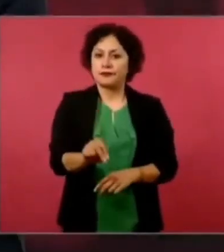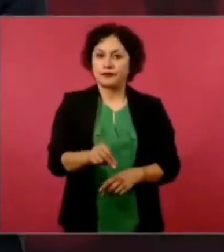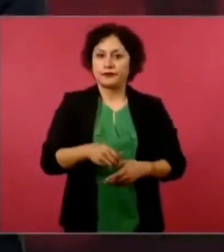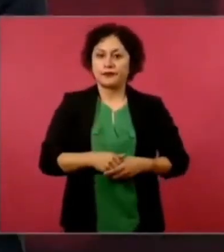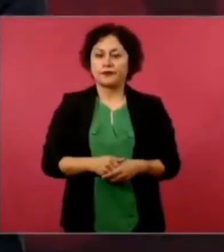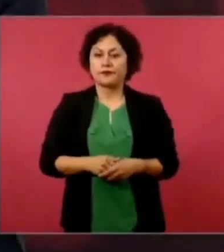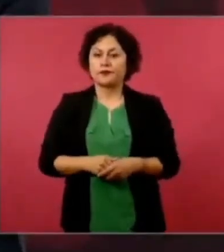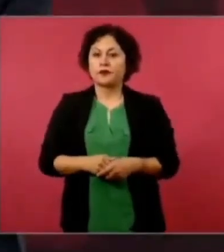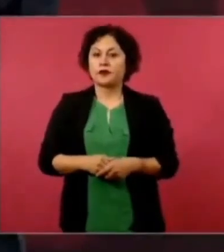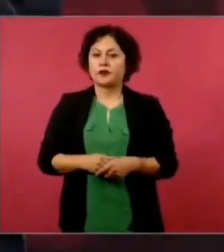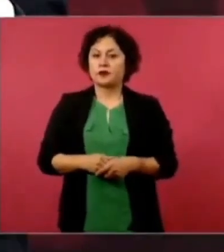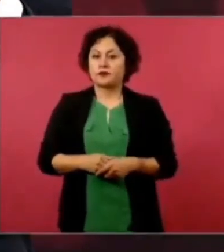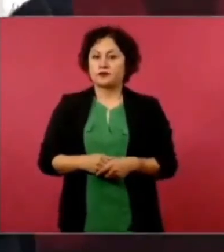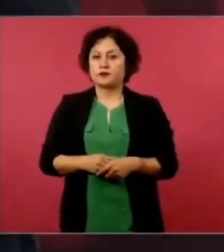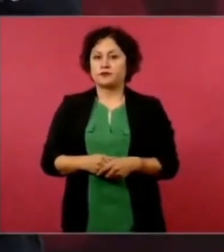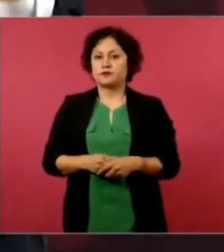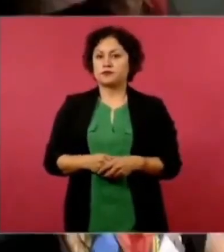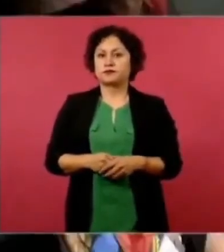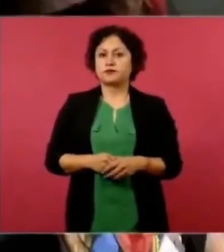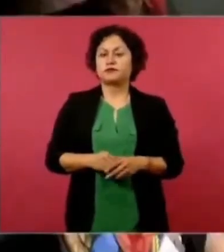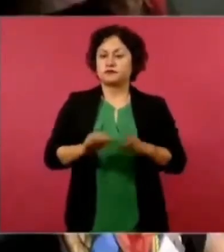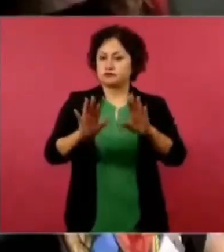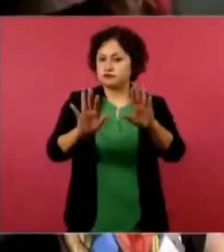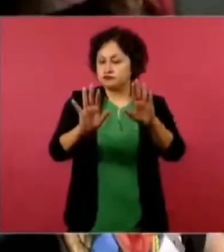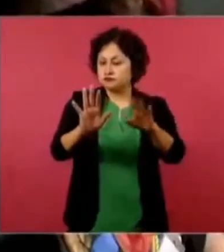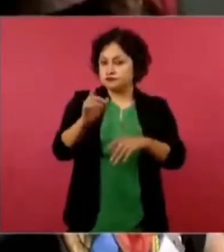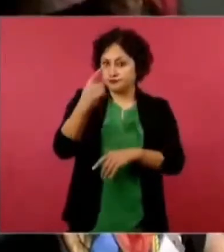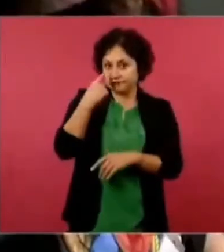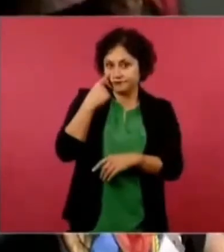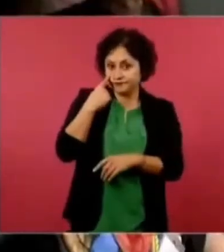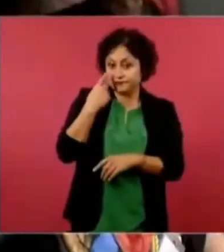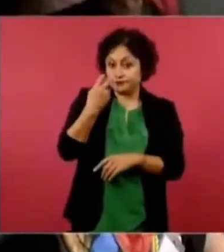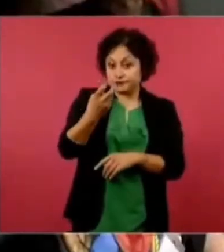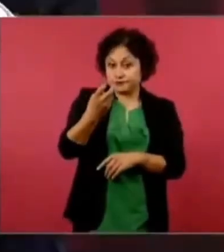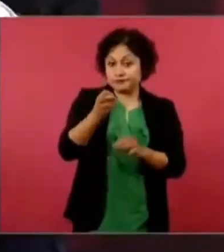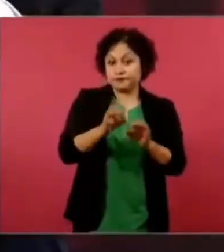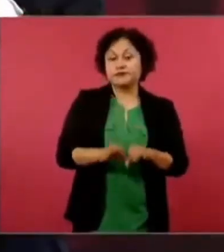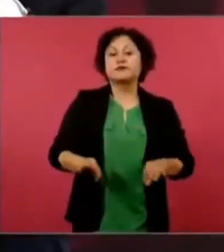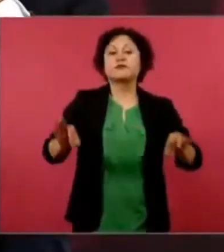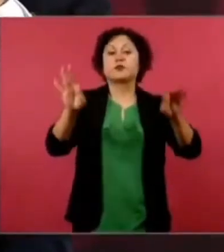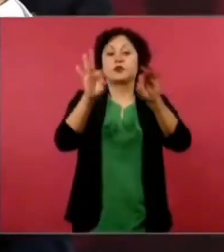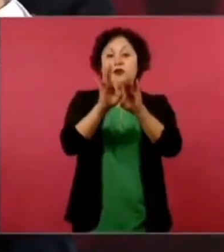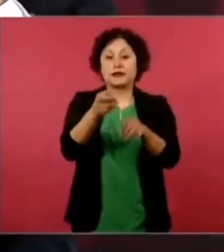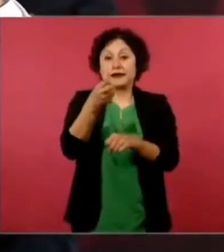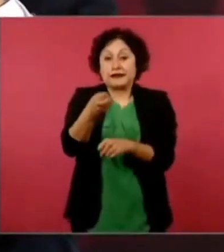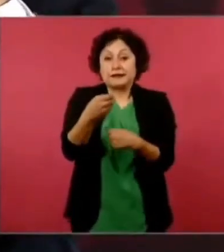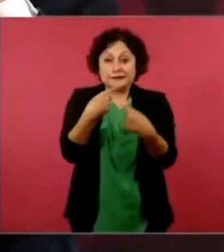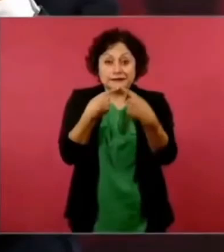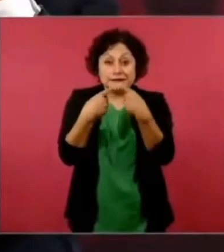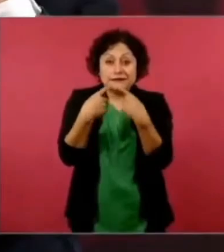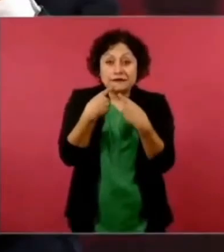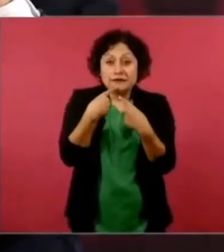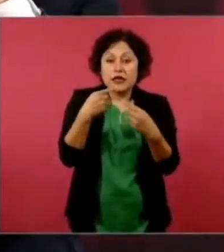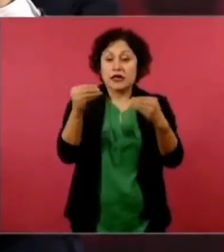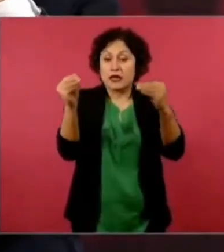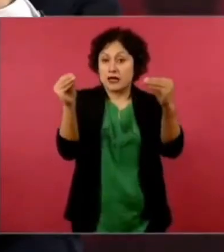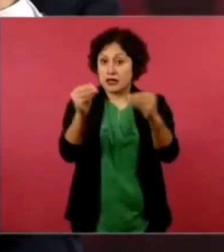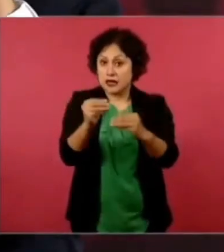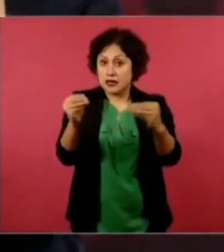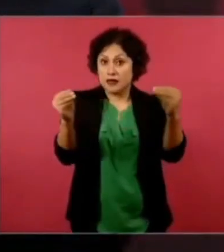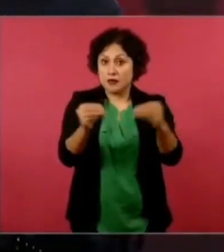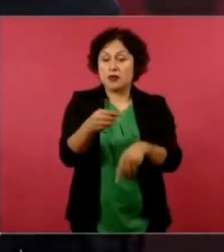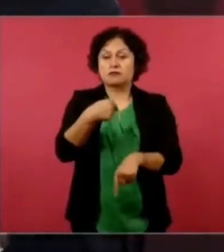Bueno, esto está bien. es que es muy importante. Es un debate que